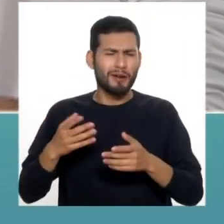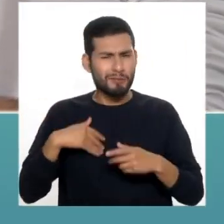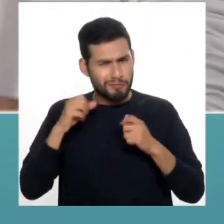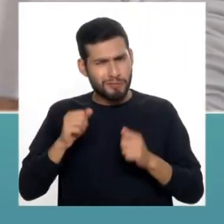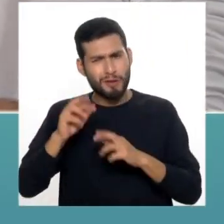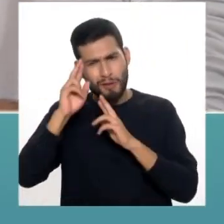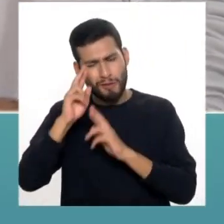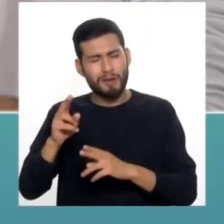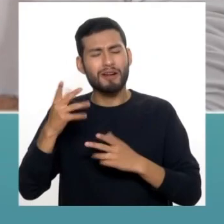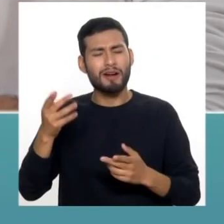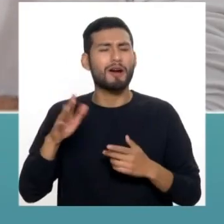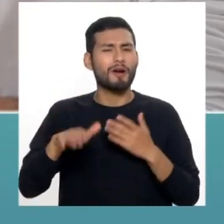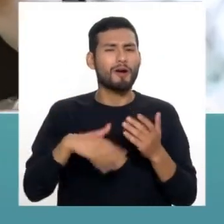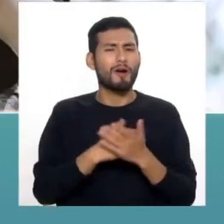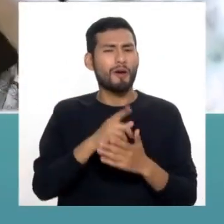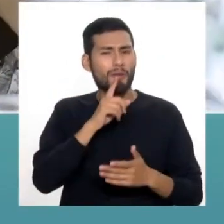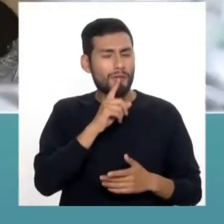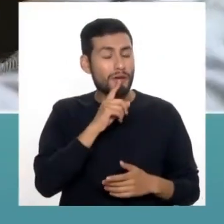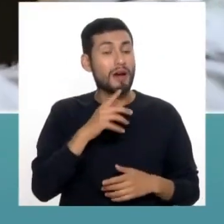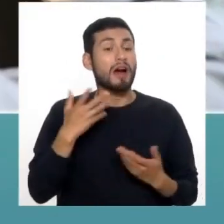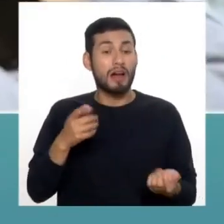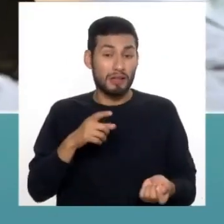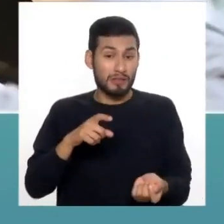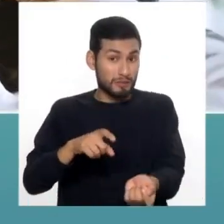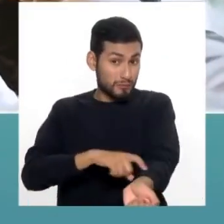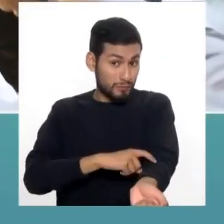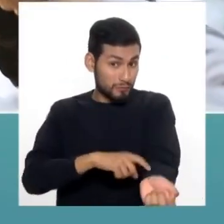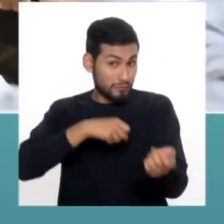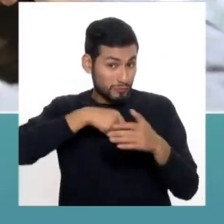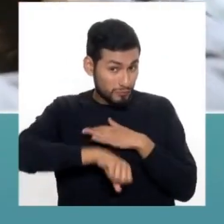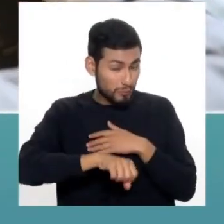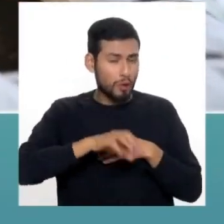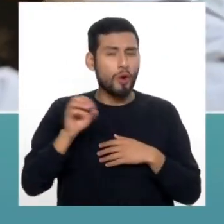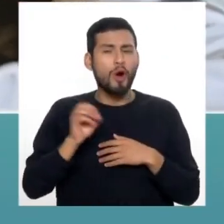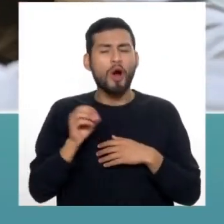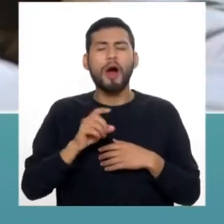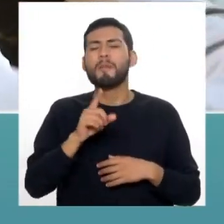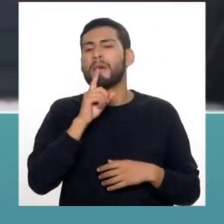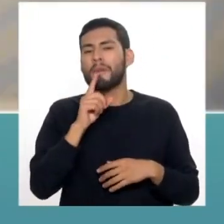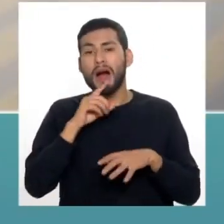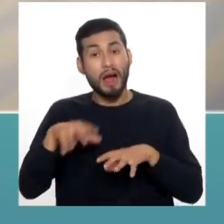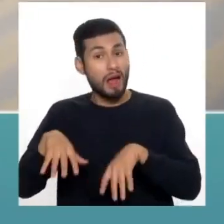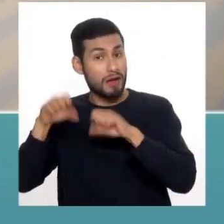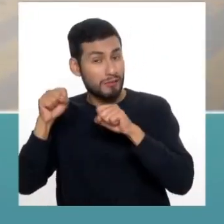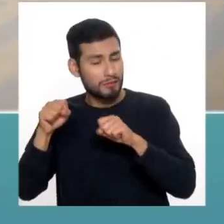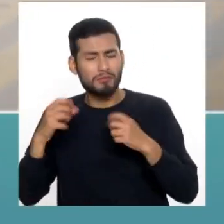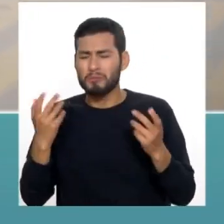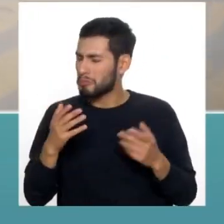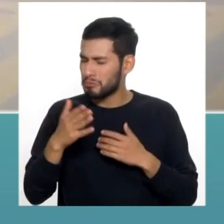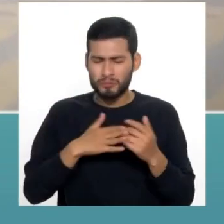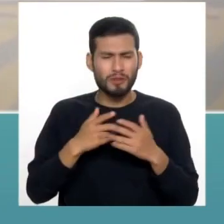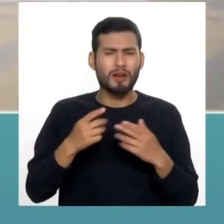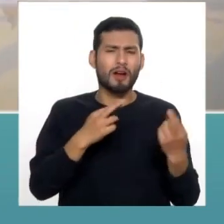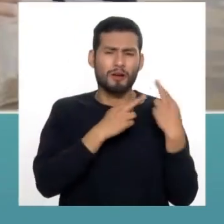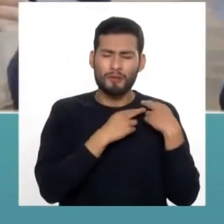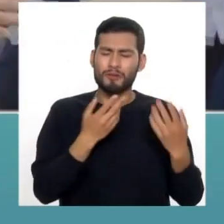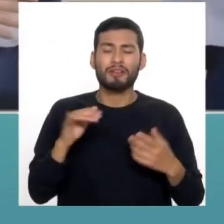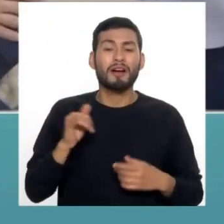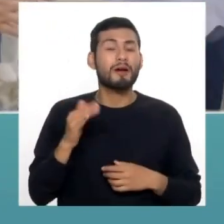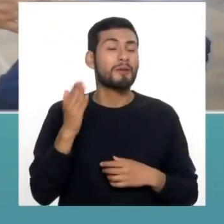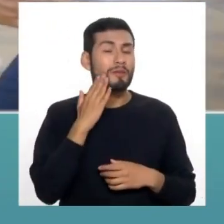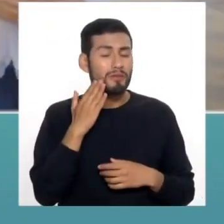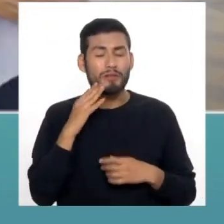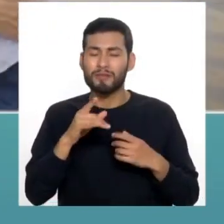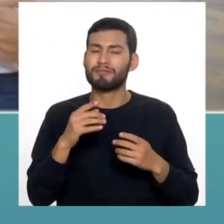sea biológicos o adoptivos, así como aquellos que han asumido esta responsabilidad, también para agradecerle a aquellas mujeres que